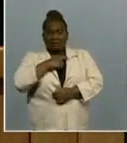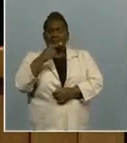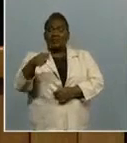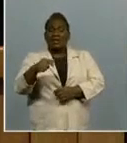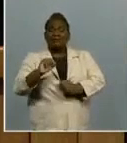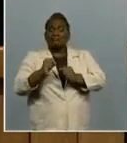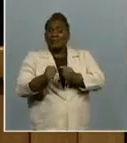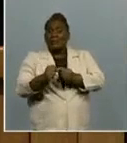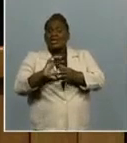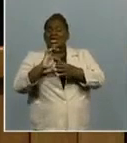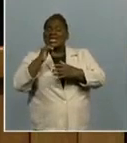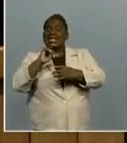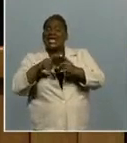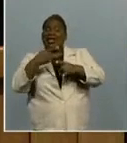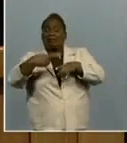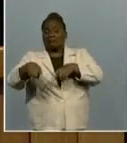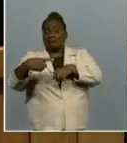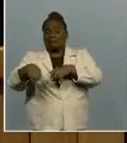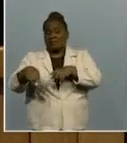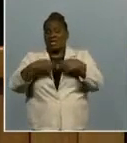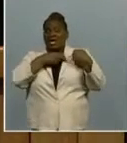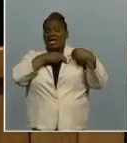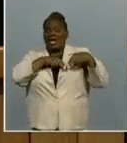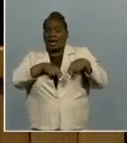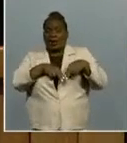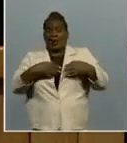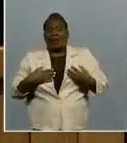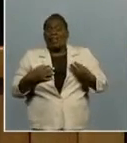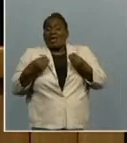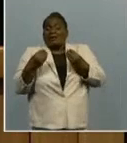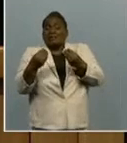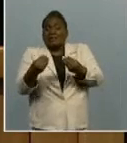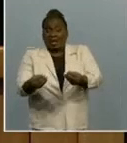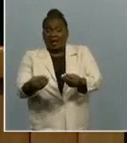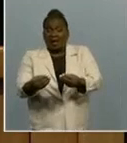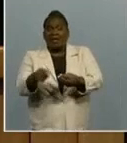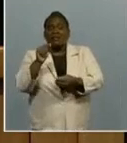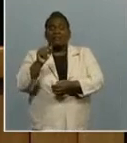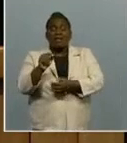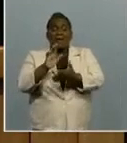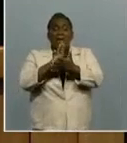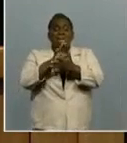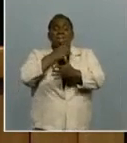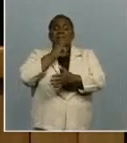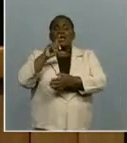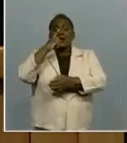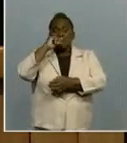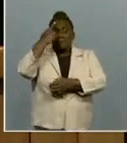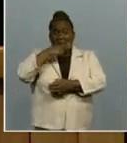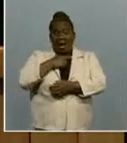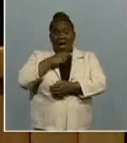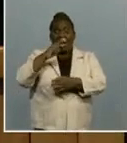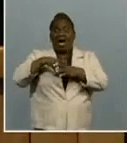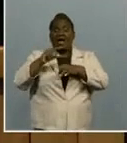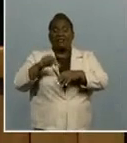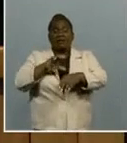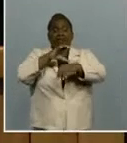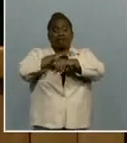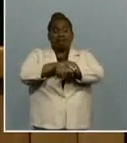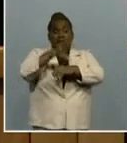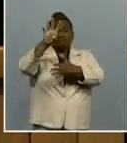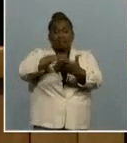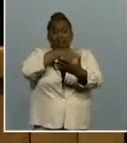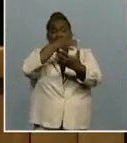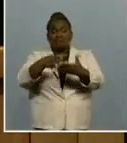la entrega absoluta de la generación del centenario aidé y melba tras los barrotes venga